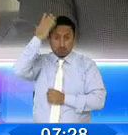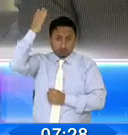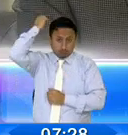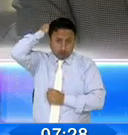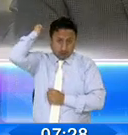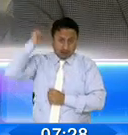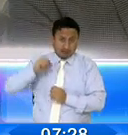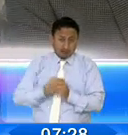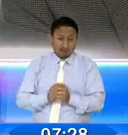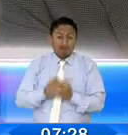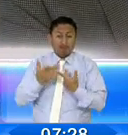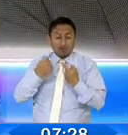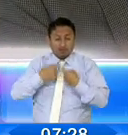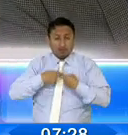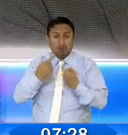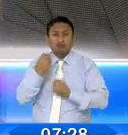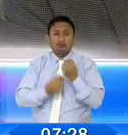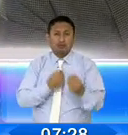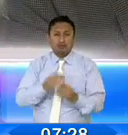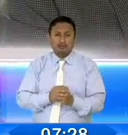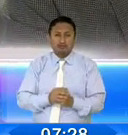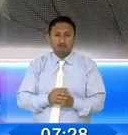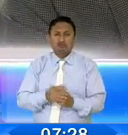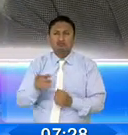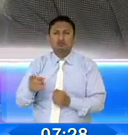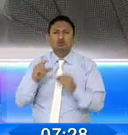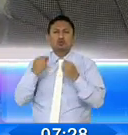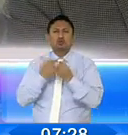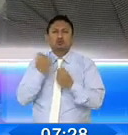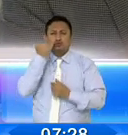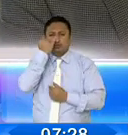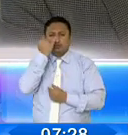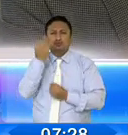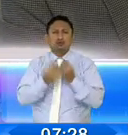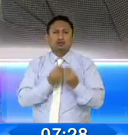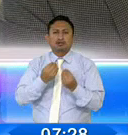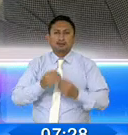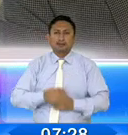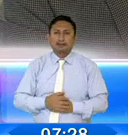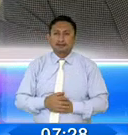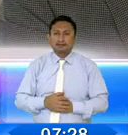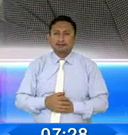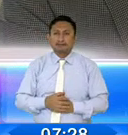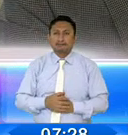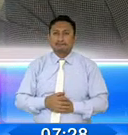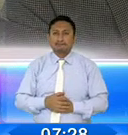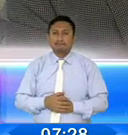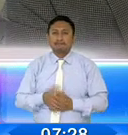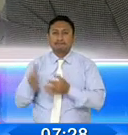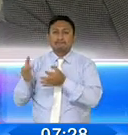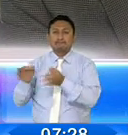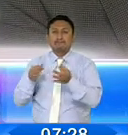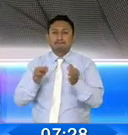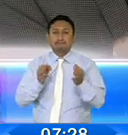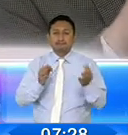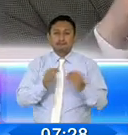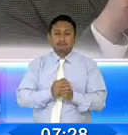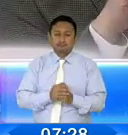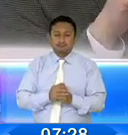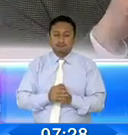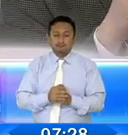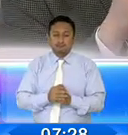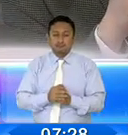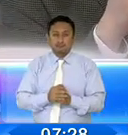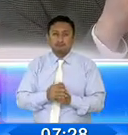acciones legales. ¿Cuáles son las que tiene el movimiento indígena? Hay distintas vías. ¿Cuáles son? Hay distintas vías.